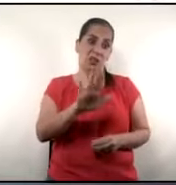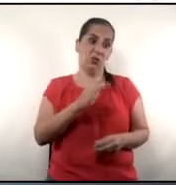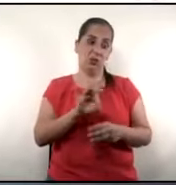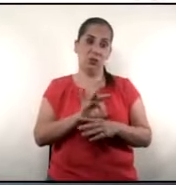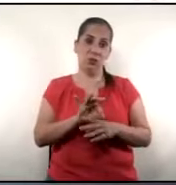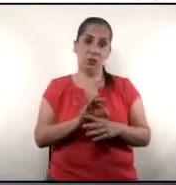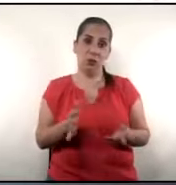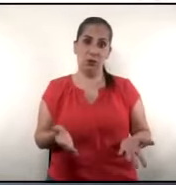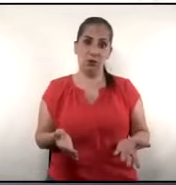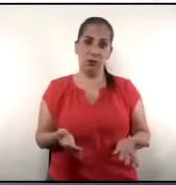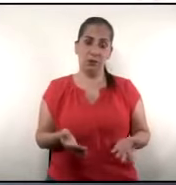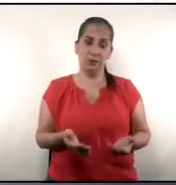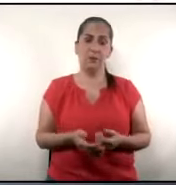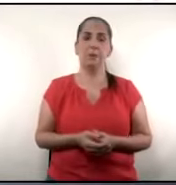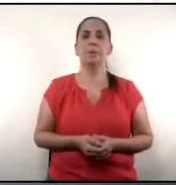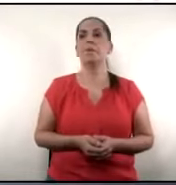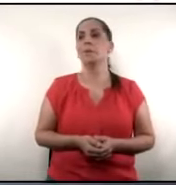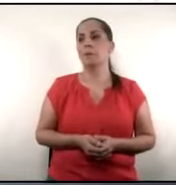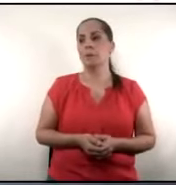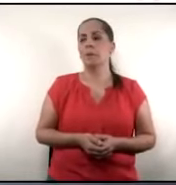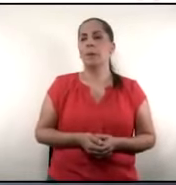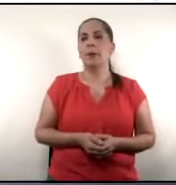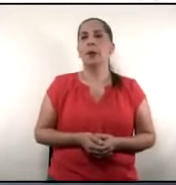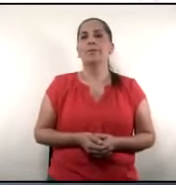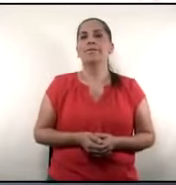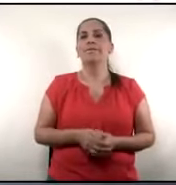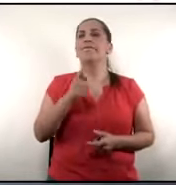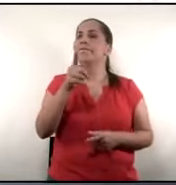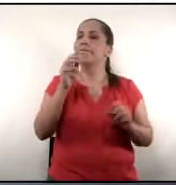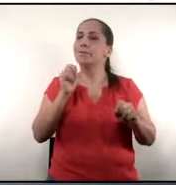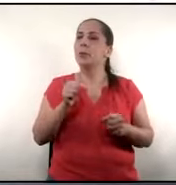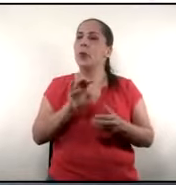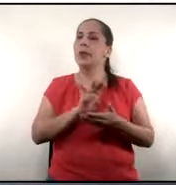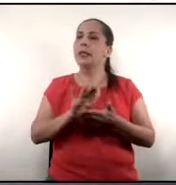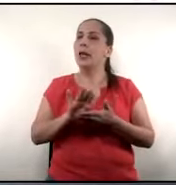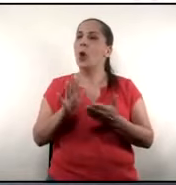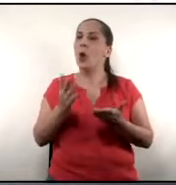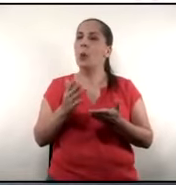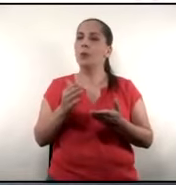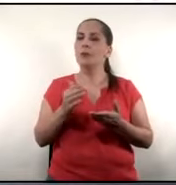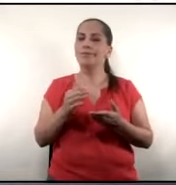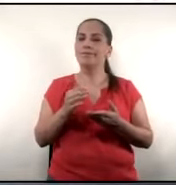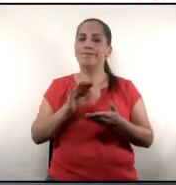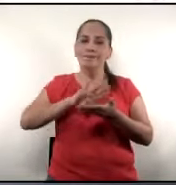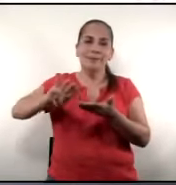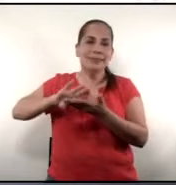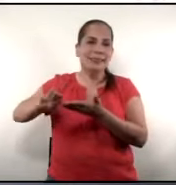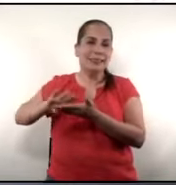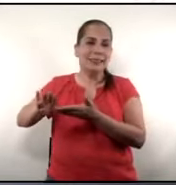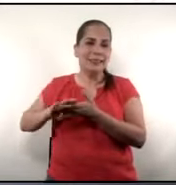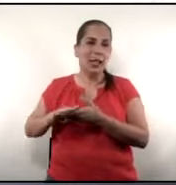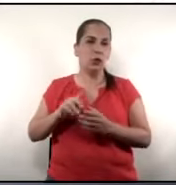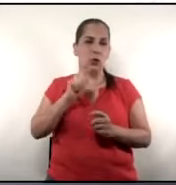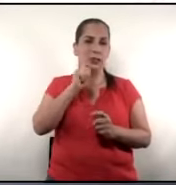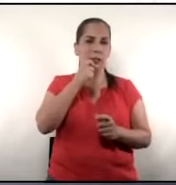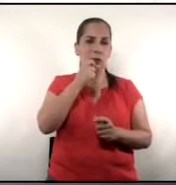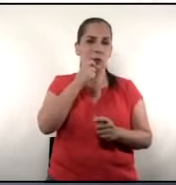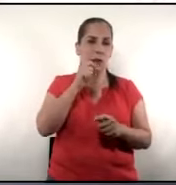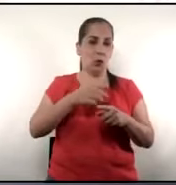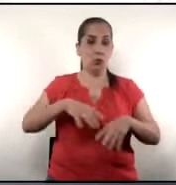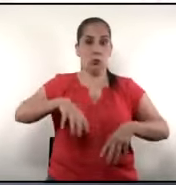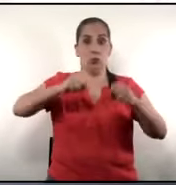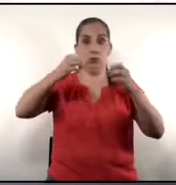función? Bueno, es que eso se quita quitando discrecionalidad en las decisiones que puede